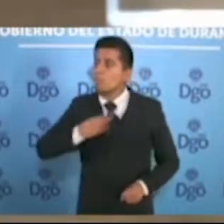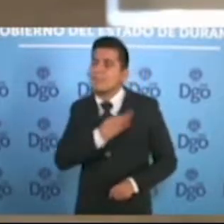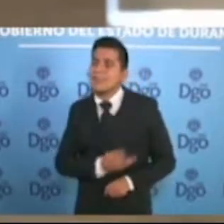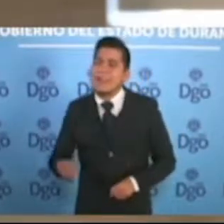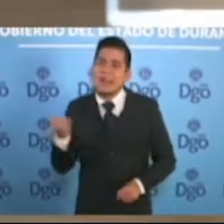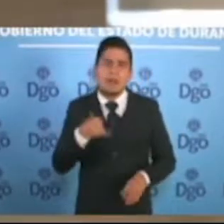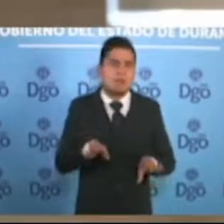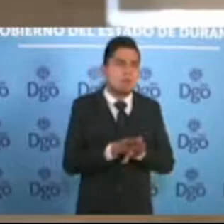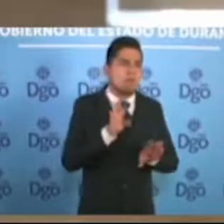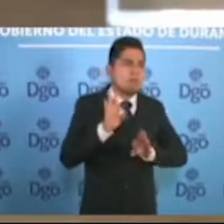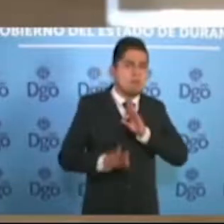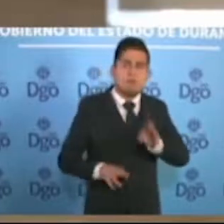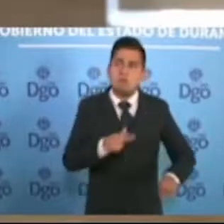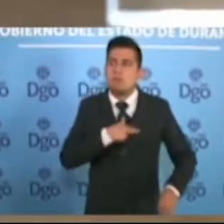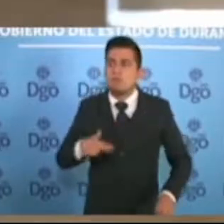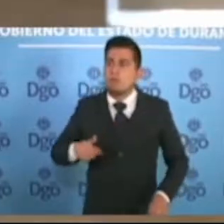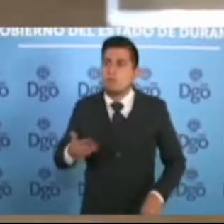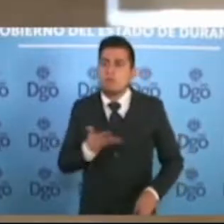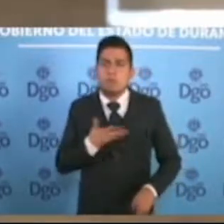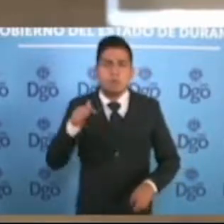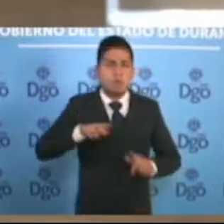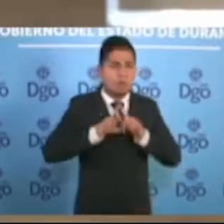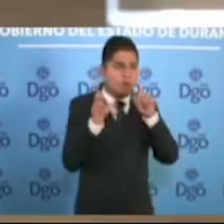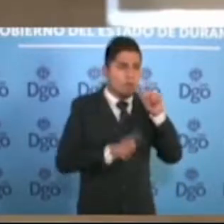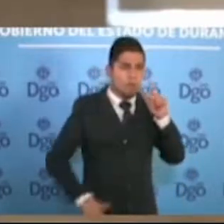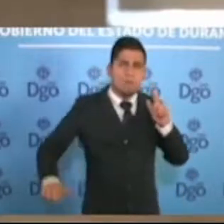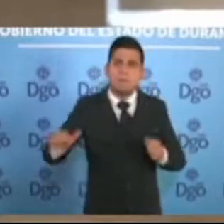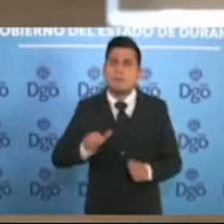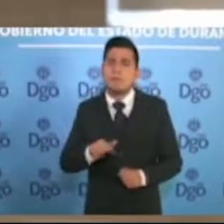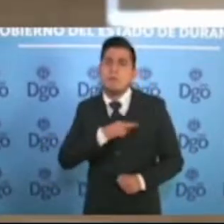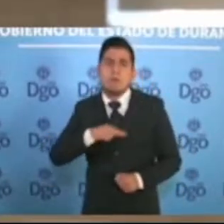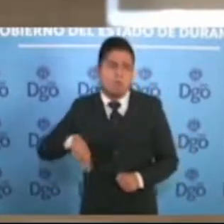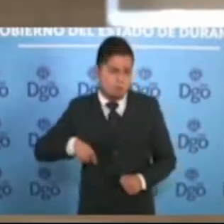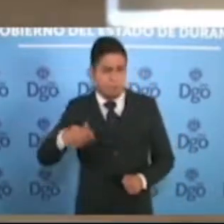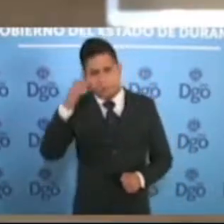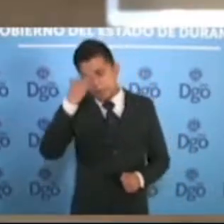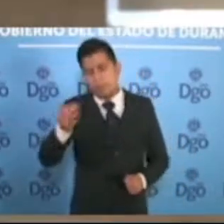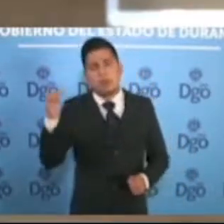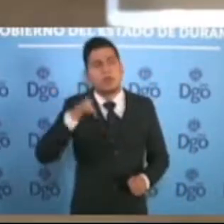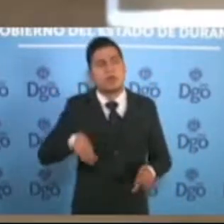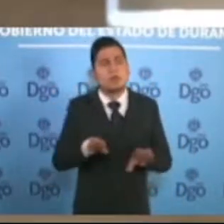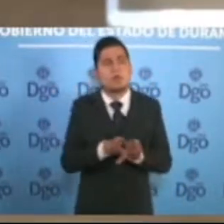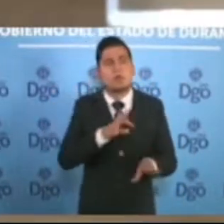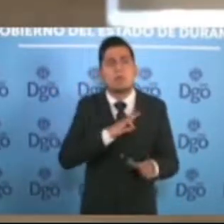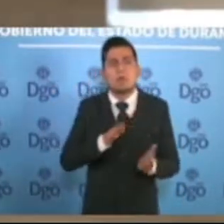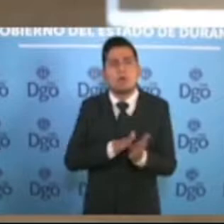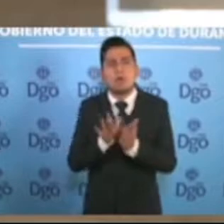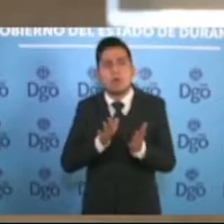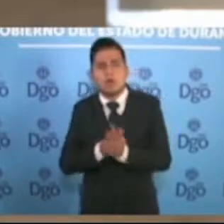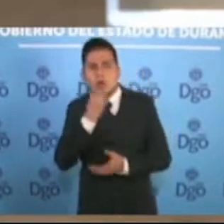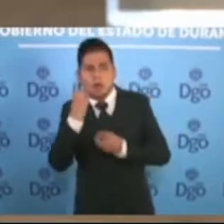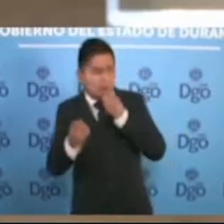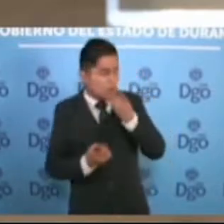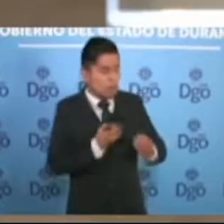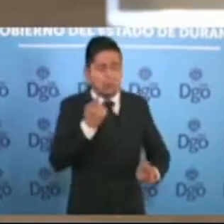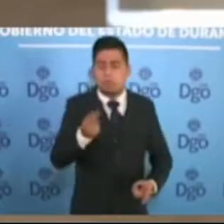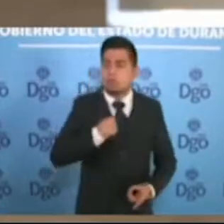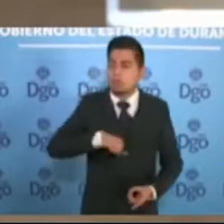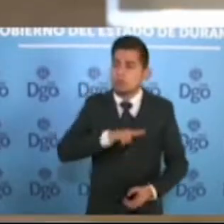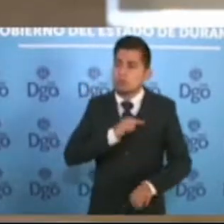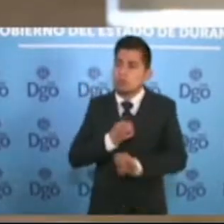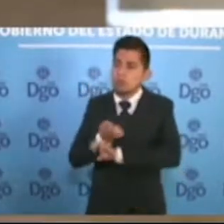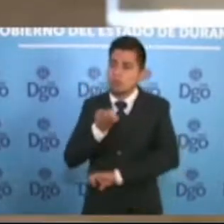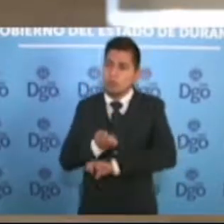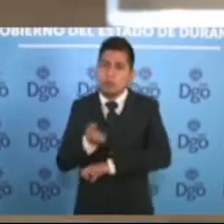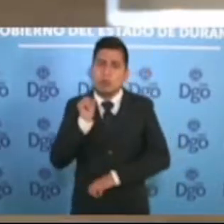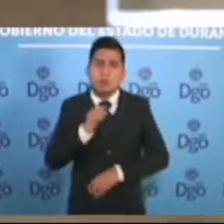que seguimos recibiendo de la Federación, considerando la contribución que nuestro Estado y